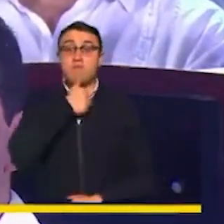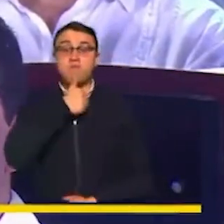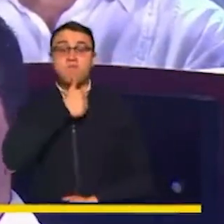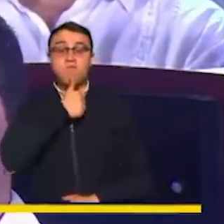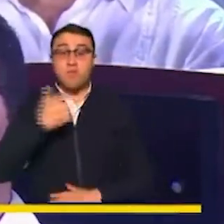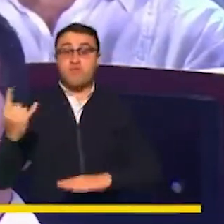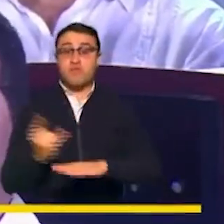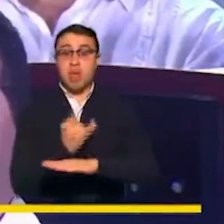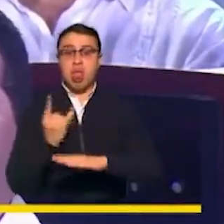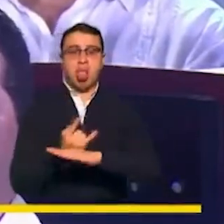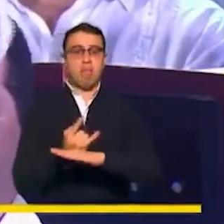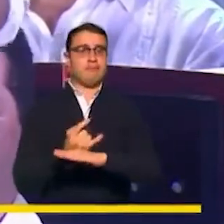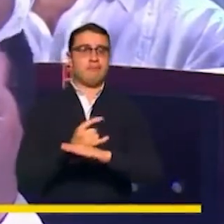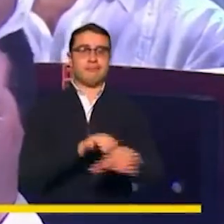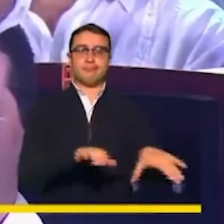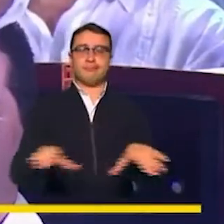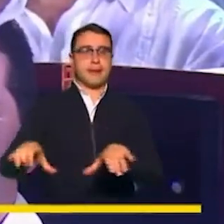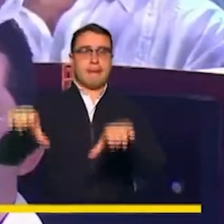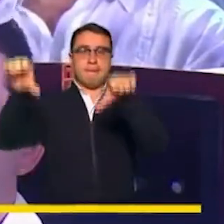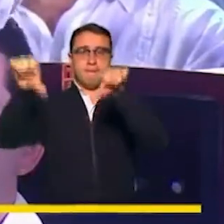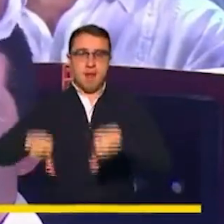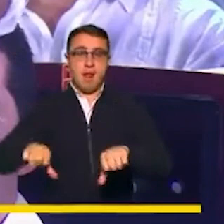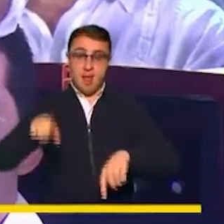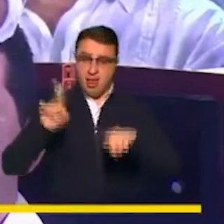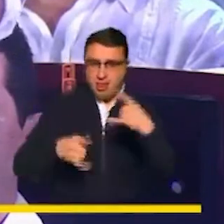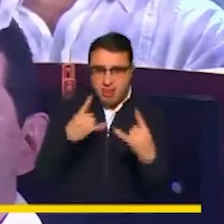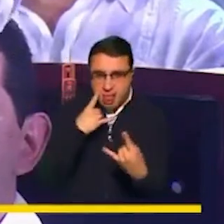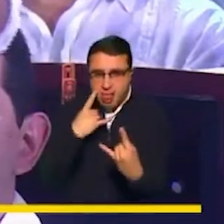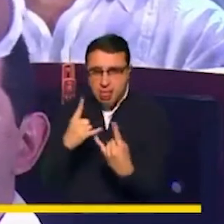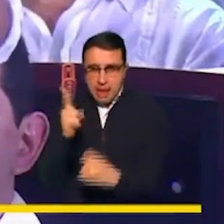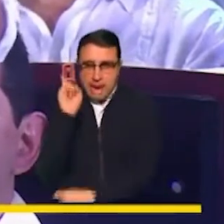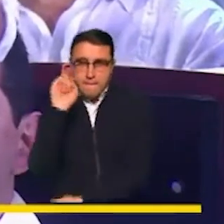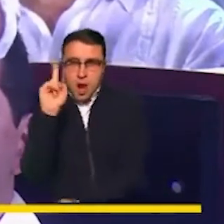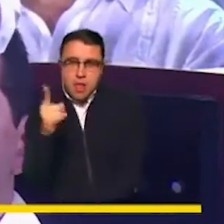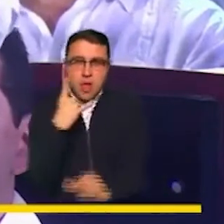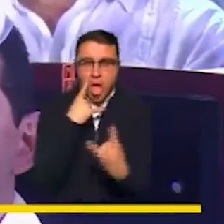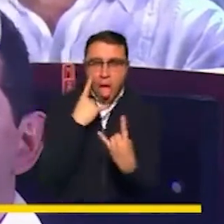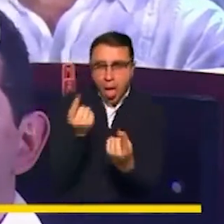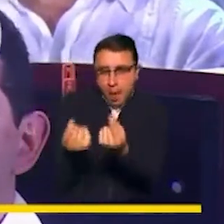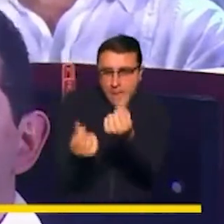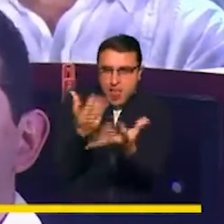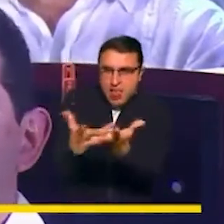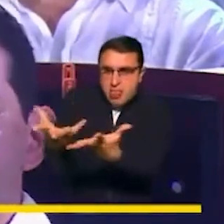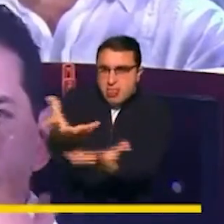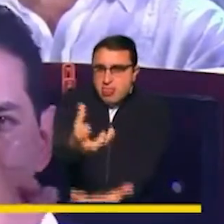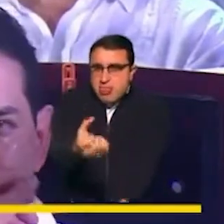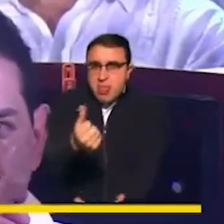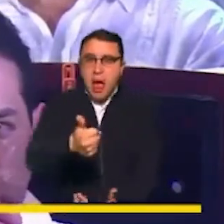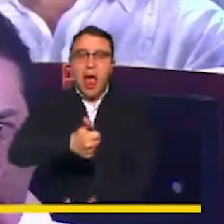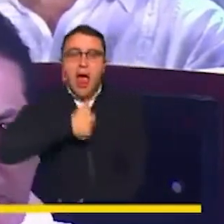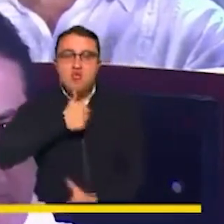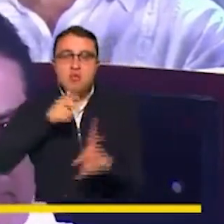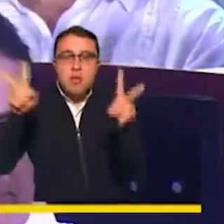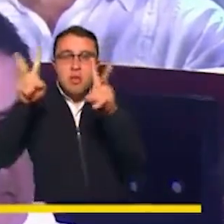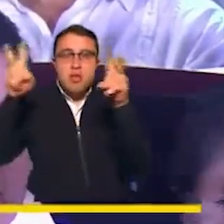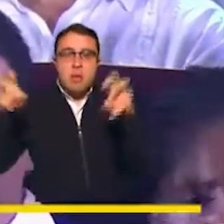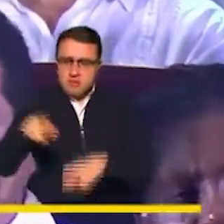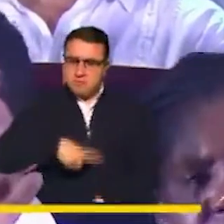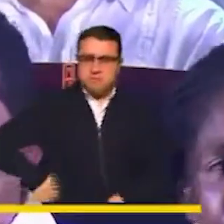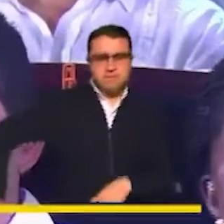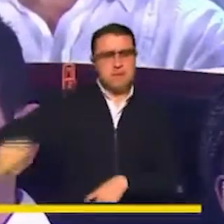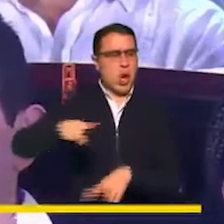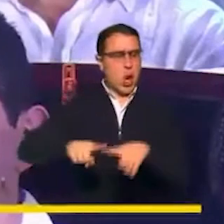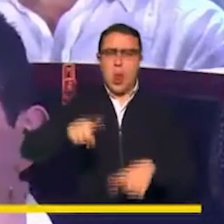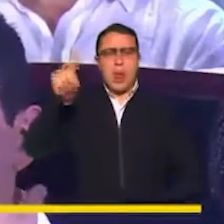agua, que hay intereses políticos y económicos alrededor del agua que están